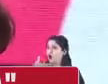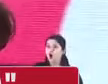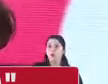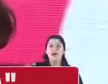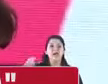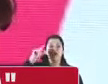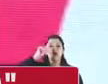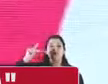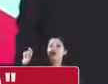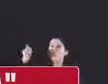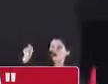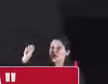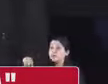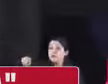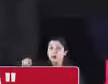formosa